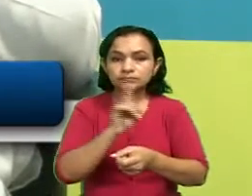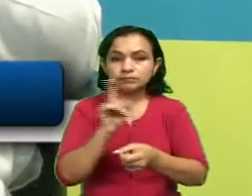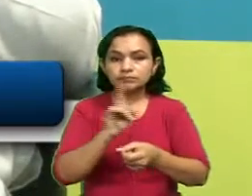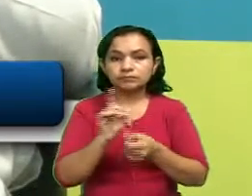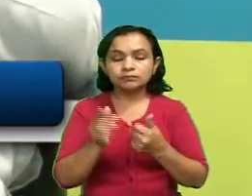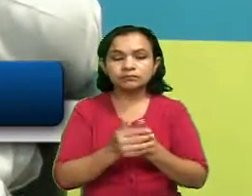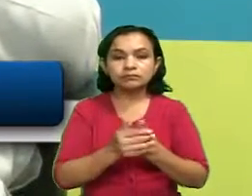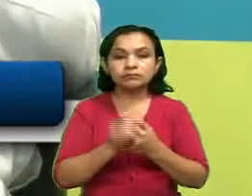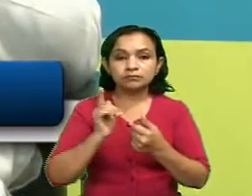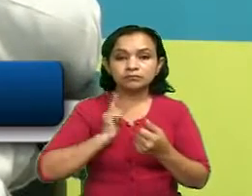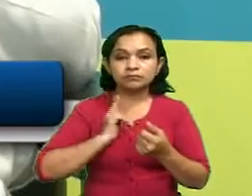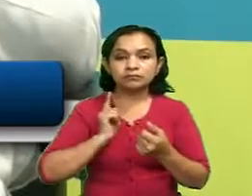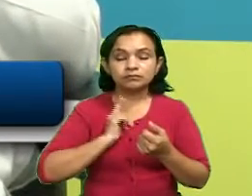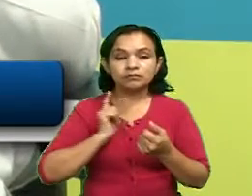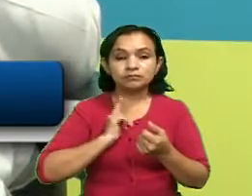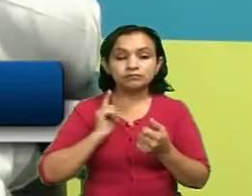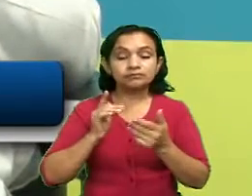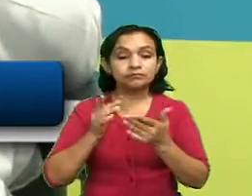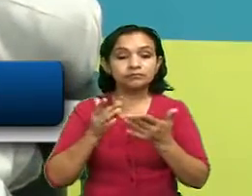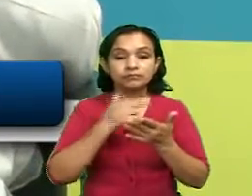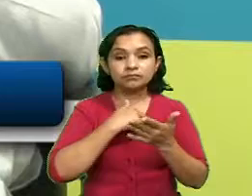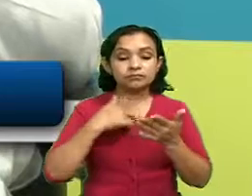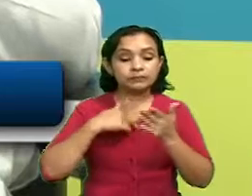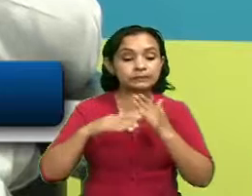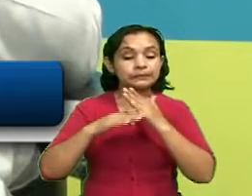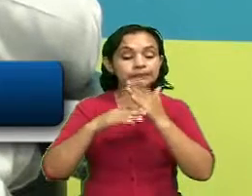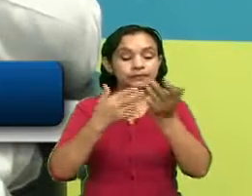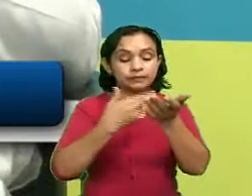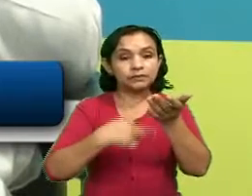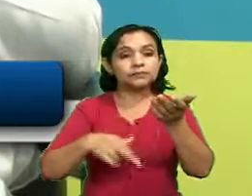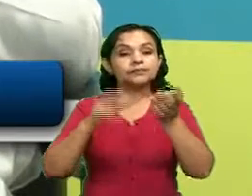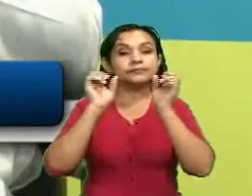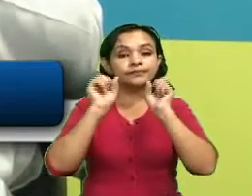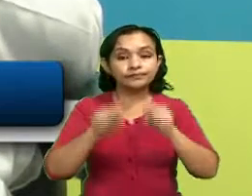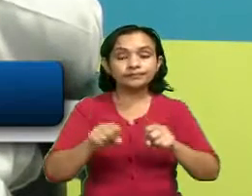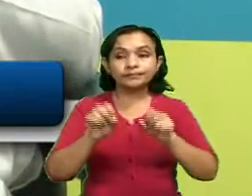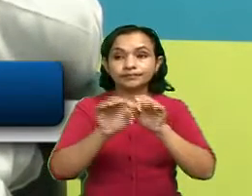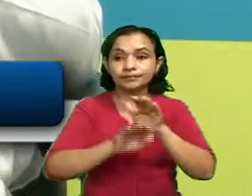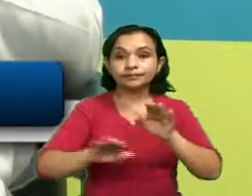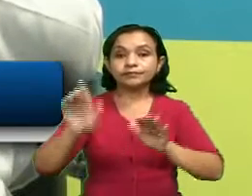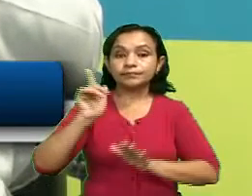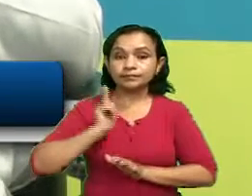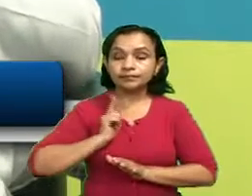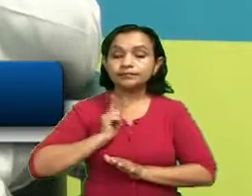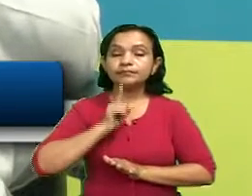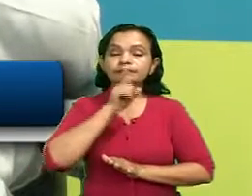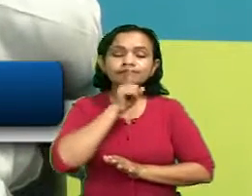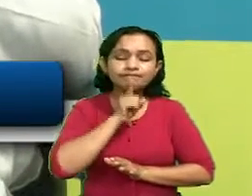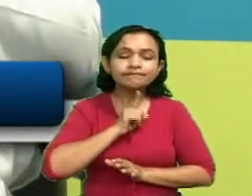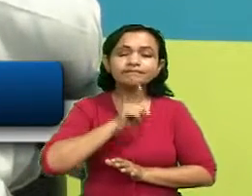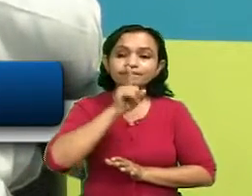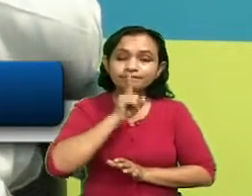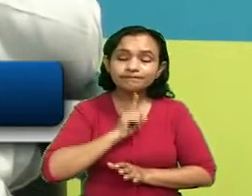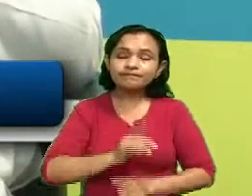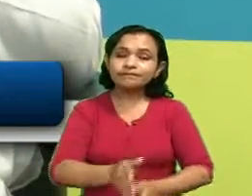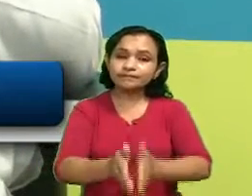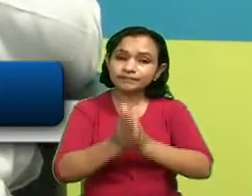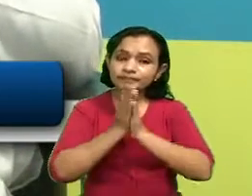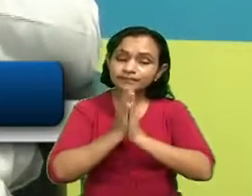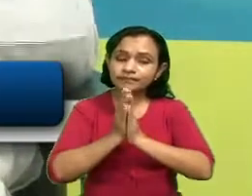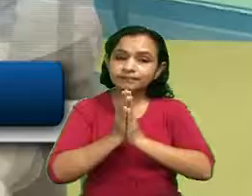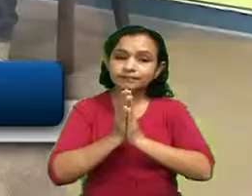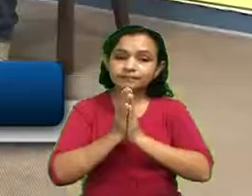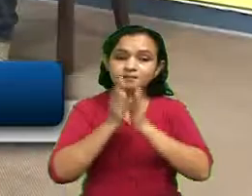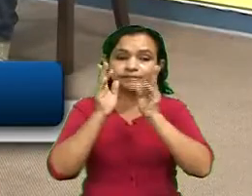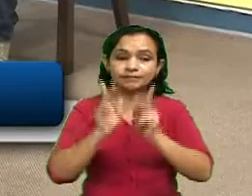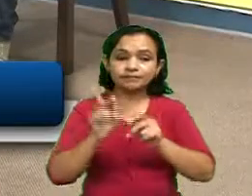la mayoría tienen componentes anticoagulantes y eso nos provoca un sangrado en el sistema. Ahora, sobre todo tener paciencia, doctor, porque puede ser que un paciente